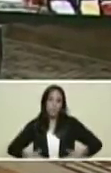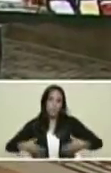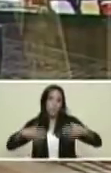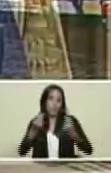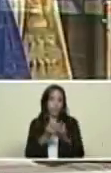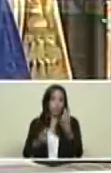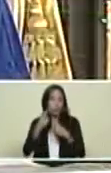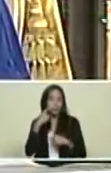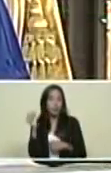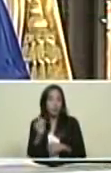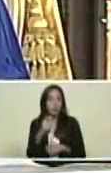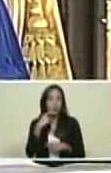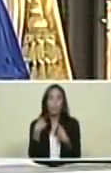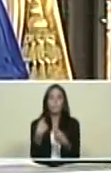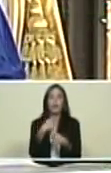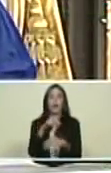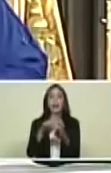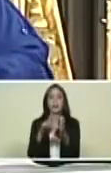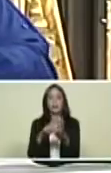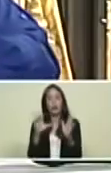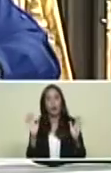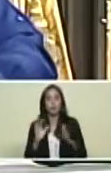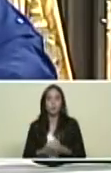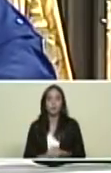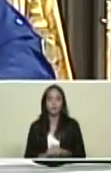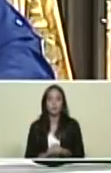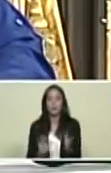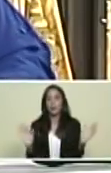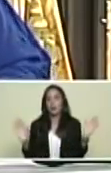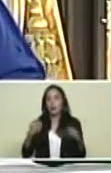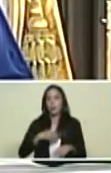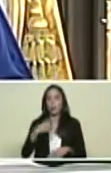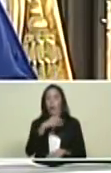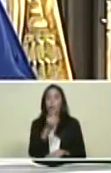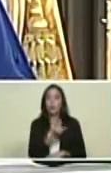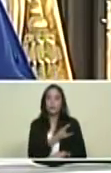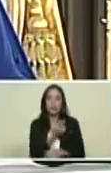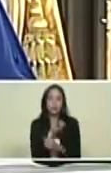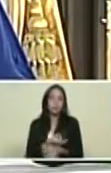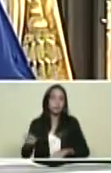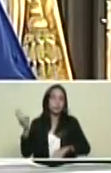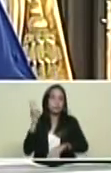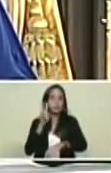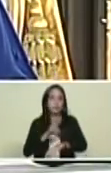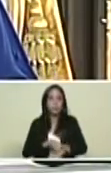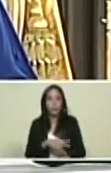dinero y pague. Ni pensemos en la educación universitaria.